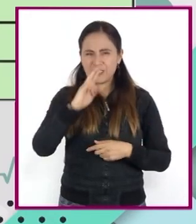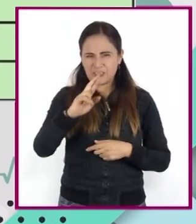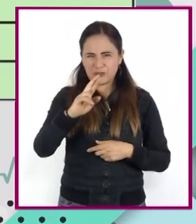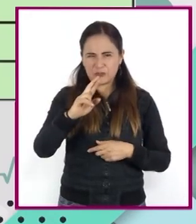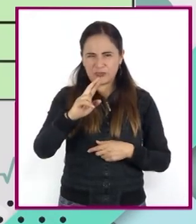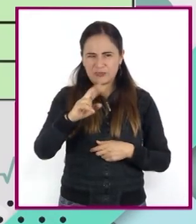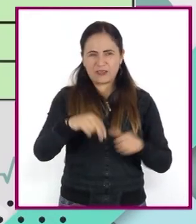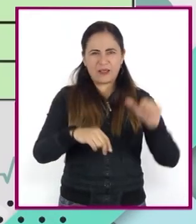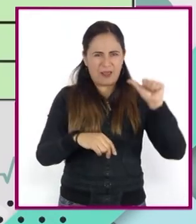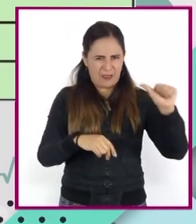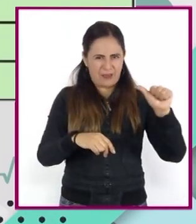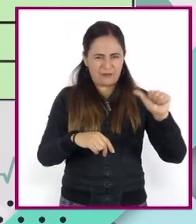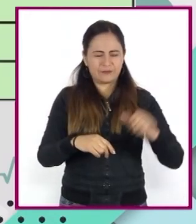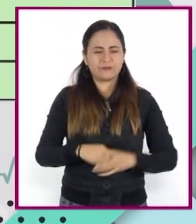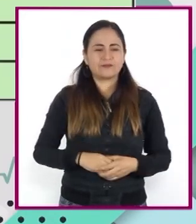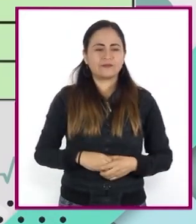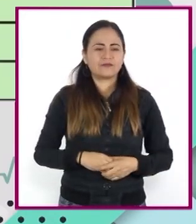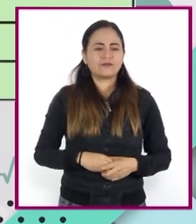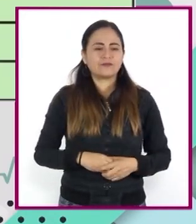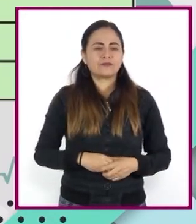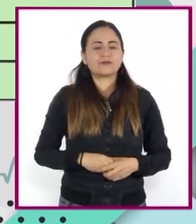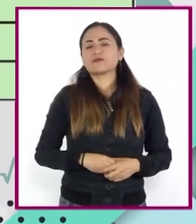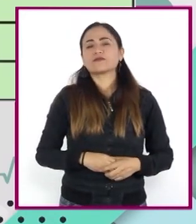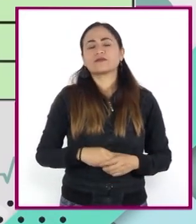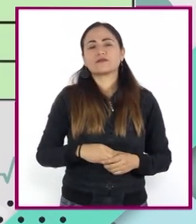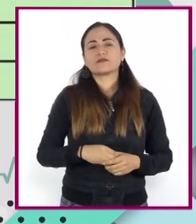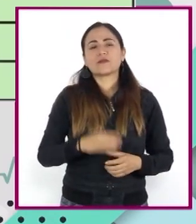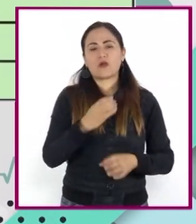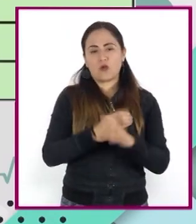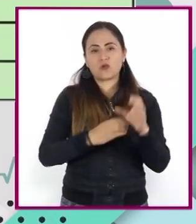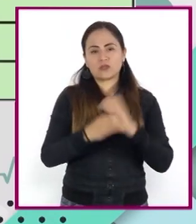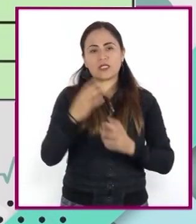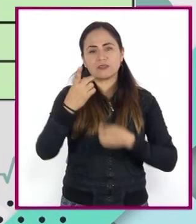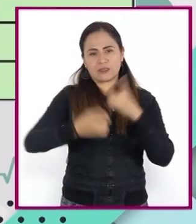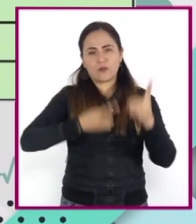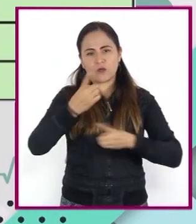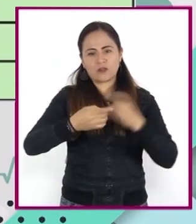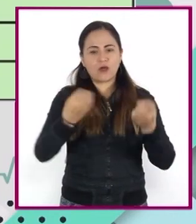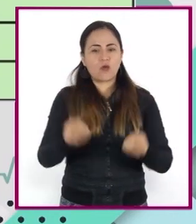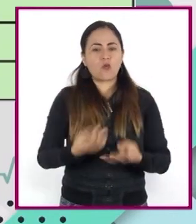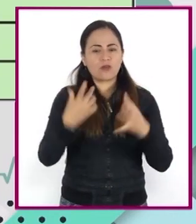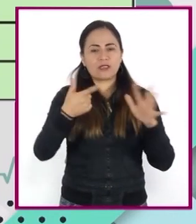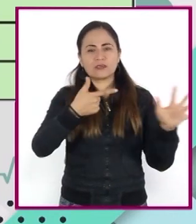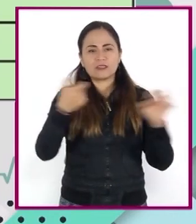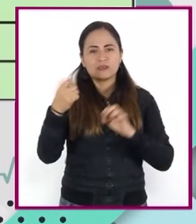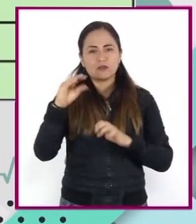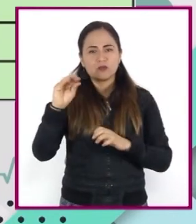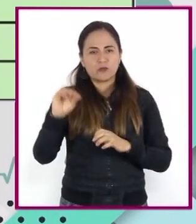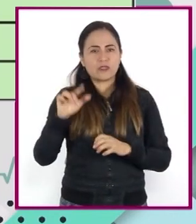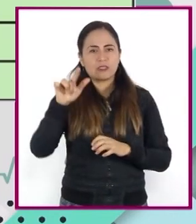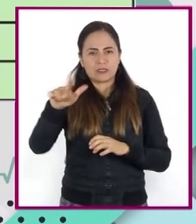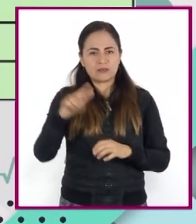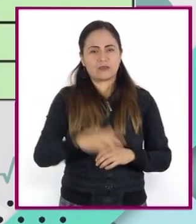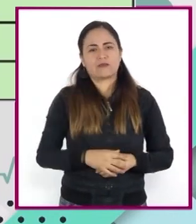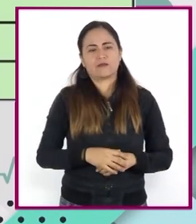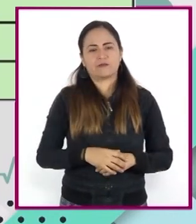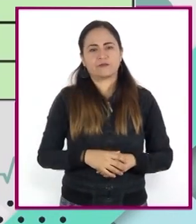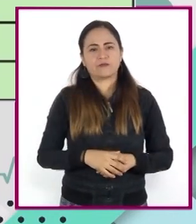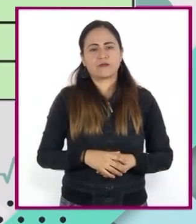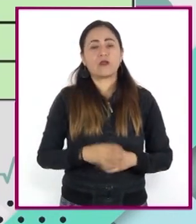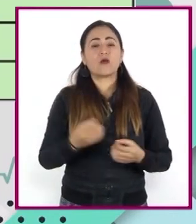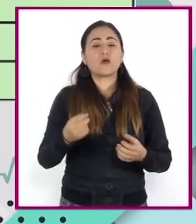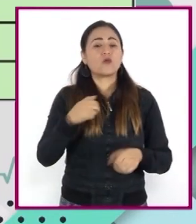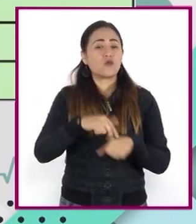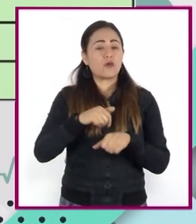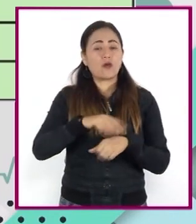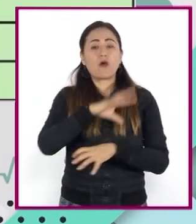primera categoría referente a los artículos deportivos fue de 797. La frecuencia absoluta que corresponde a